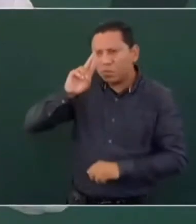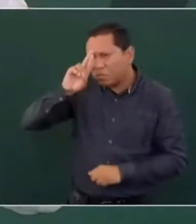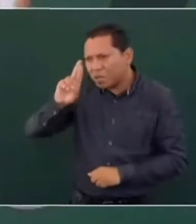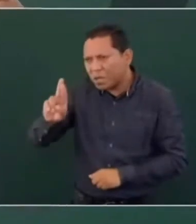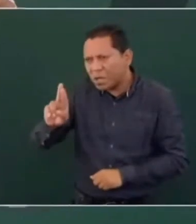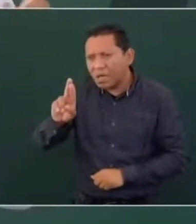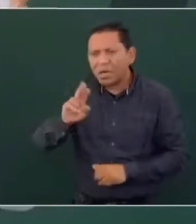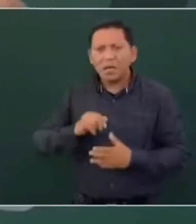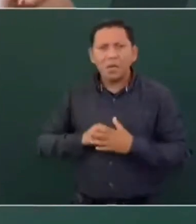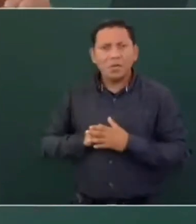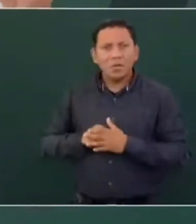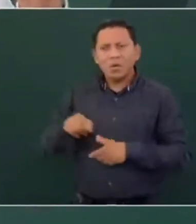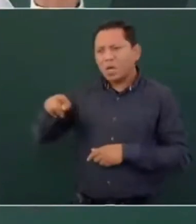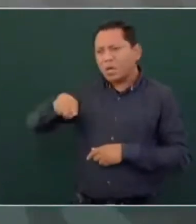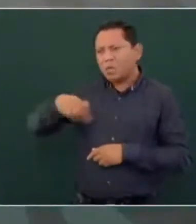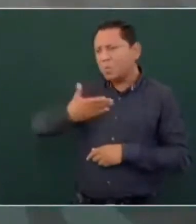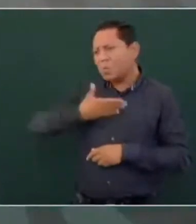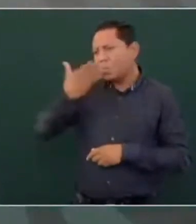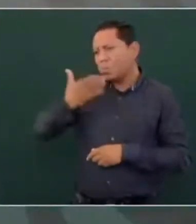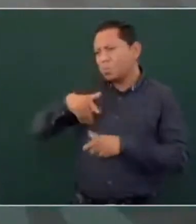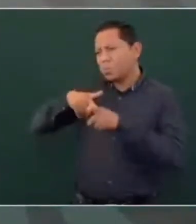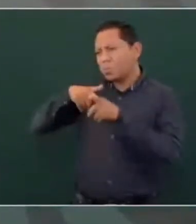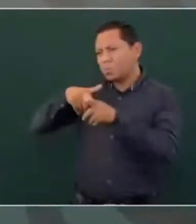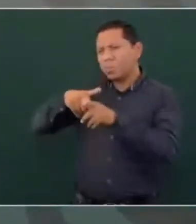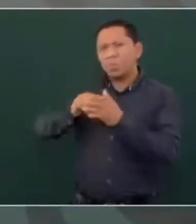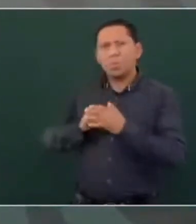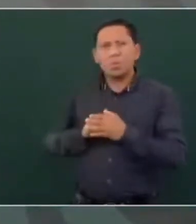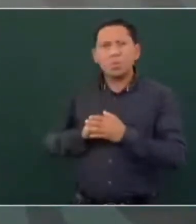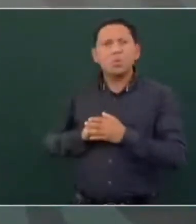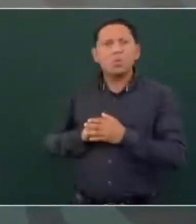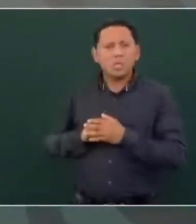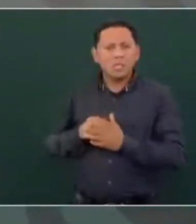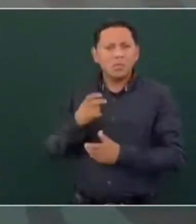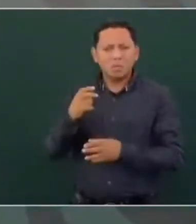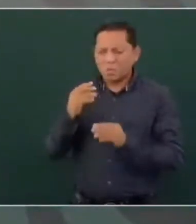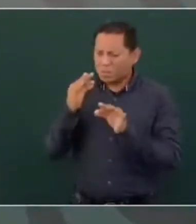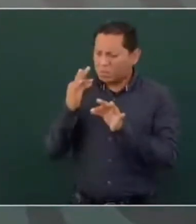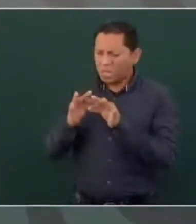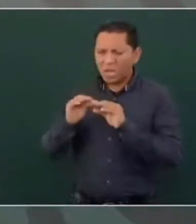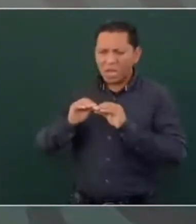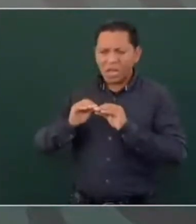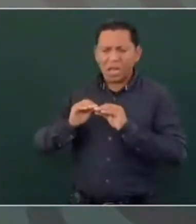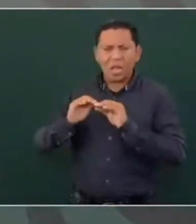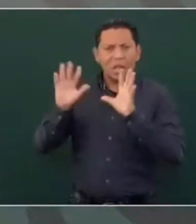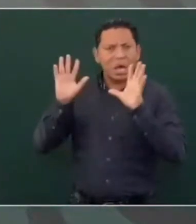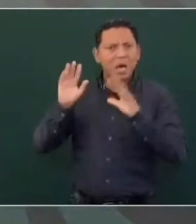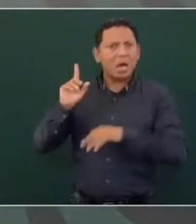una modernidad malentendida.